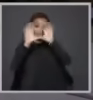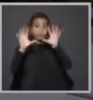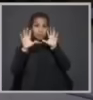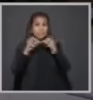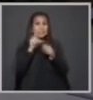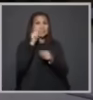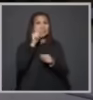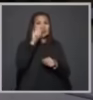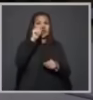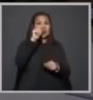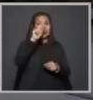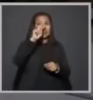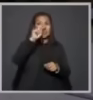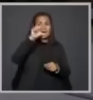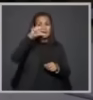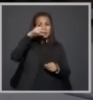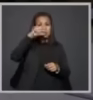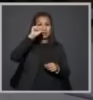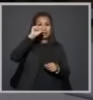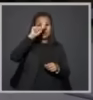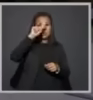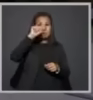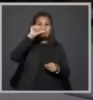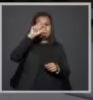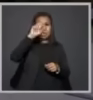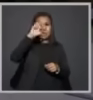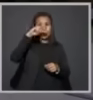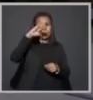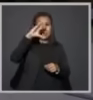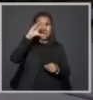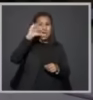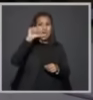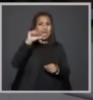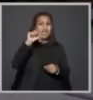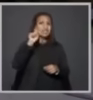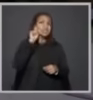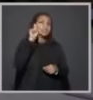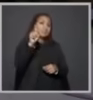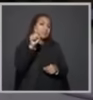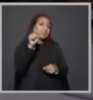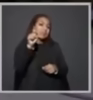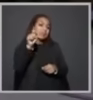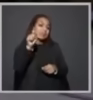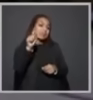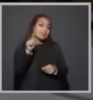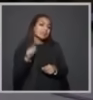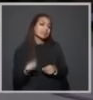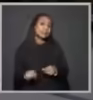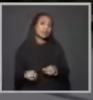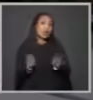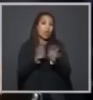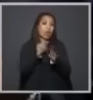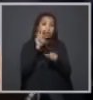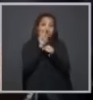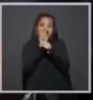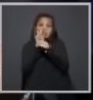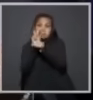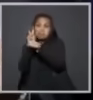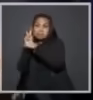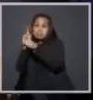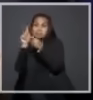¿Y saben qué acaba de resolver la Comisión de la Transparencia? Que el caso de